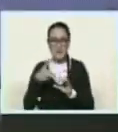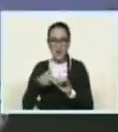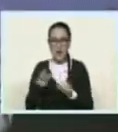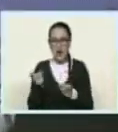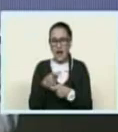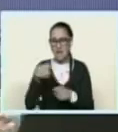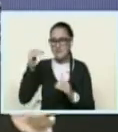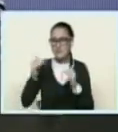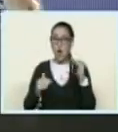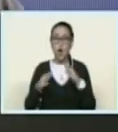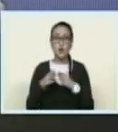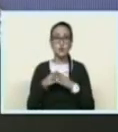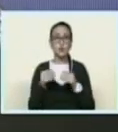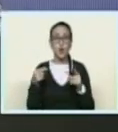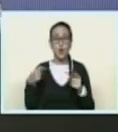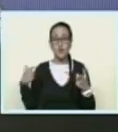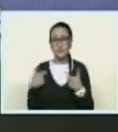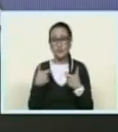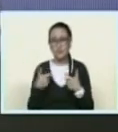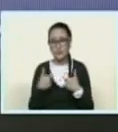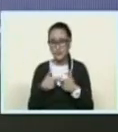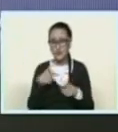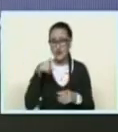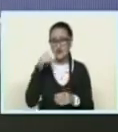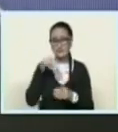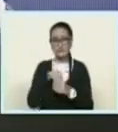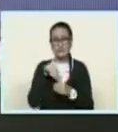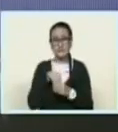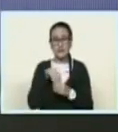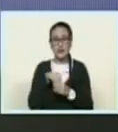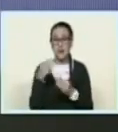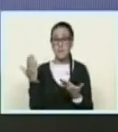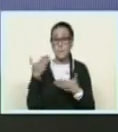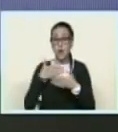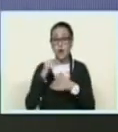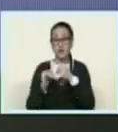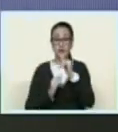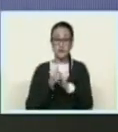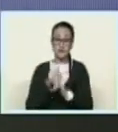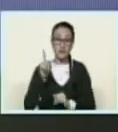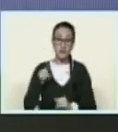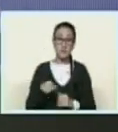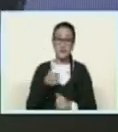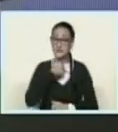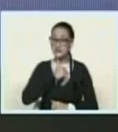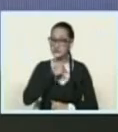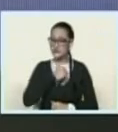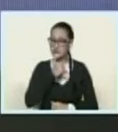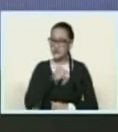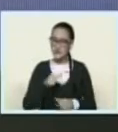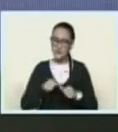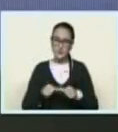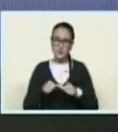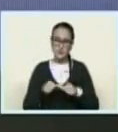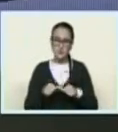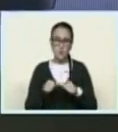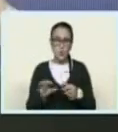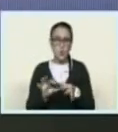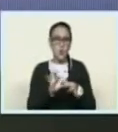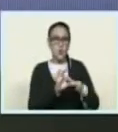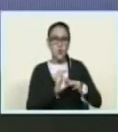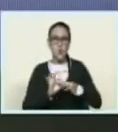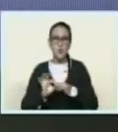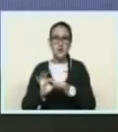petroleros, gasíferos y la guerra interna y el bloqueo internacional. Tener que mantener